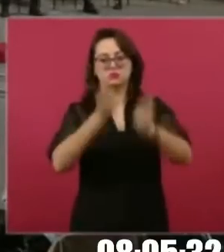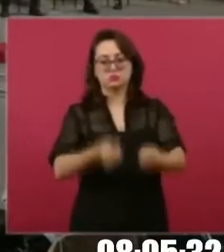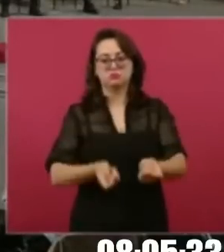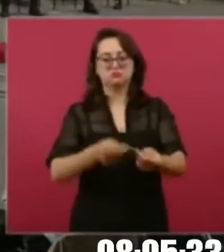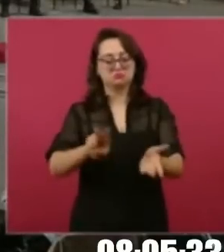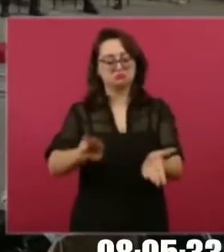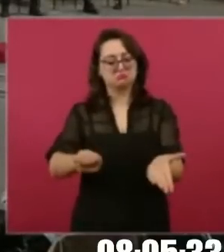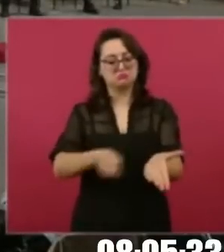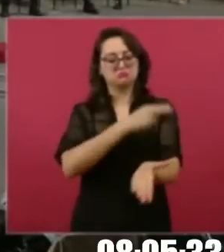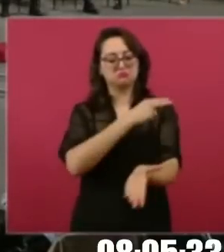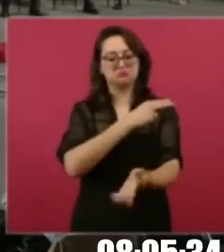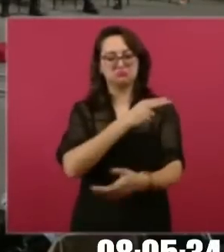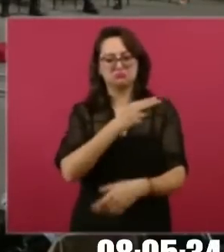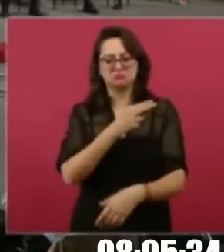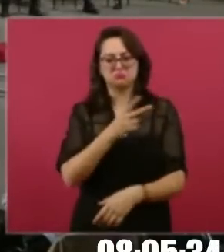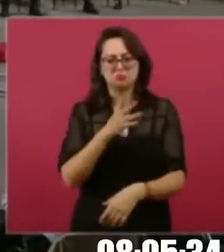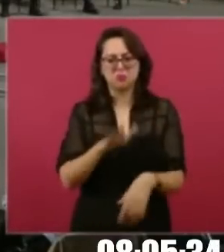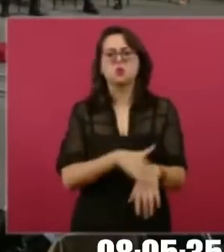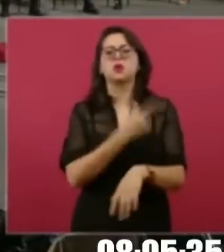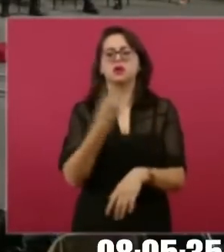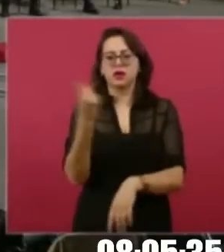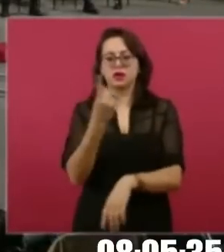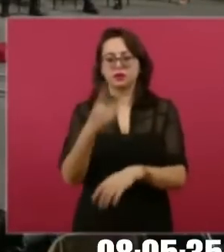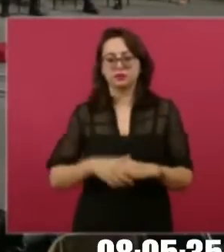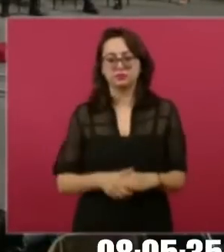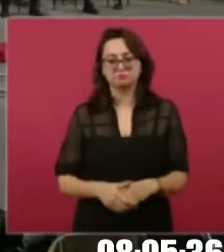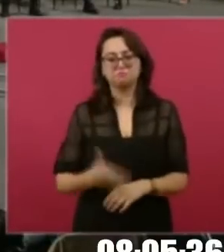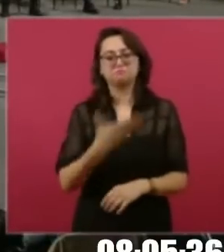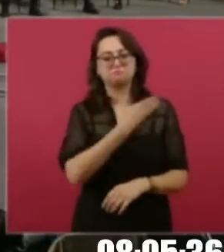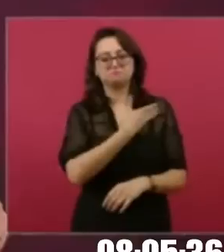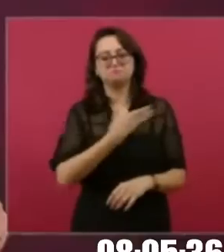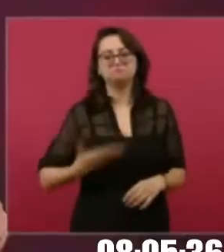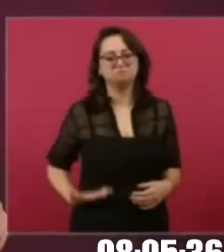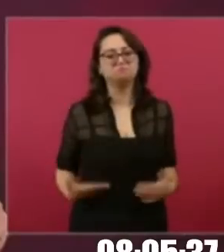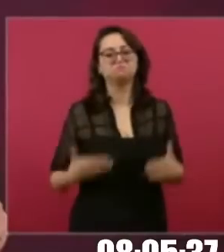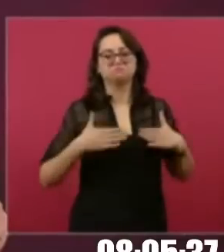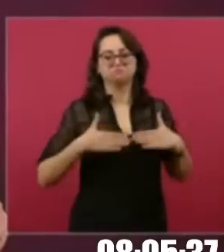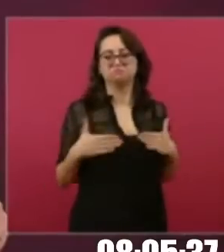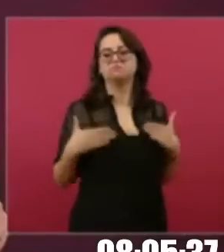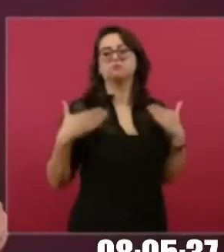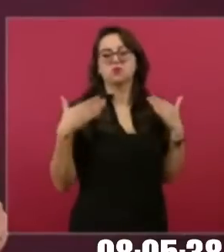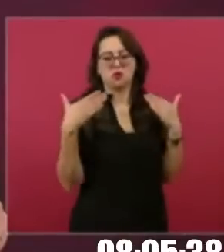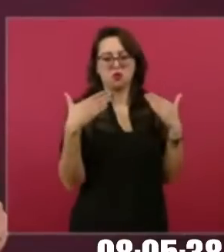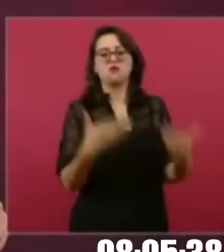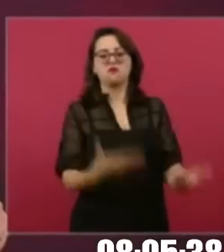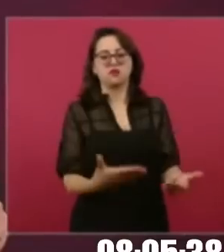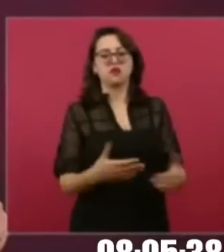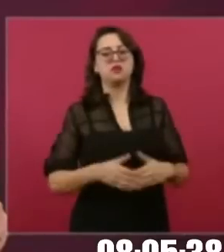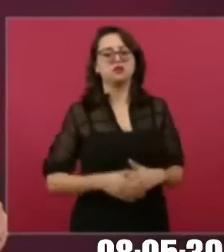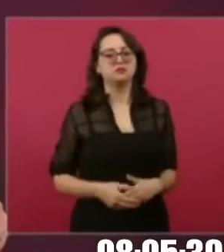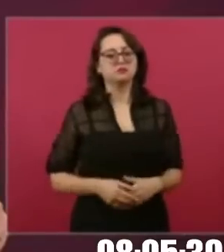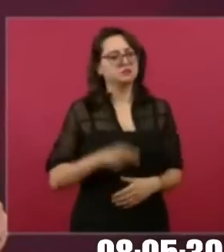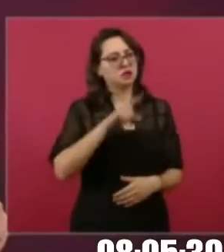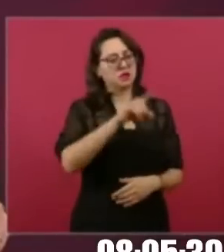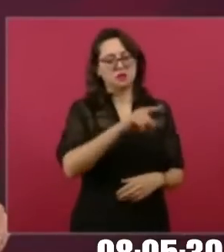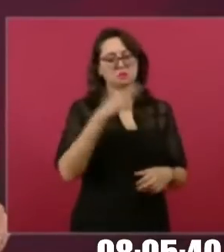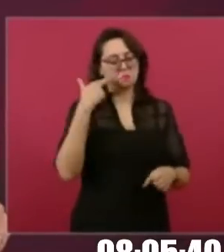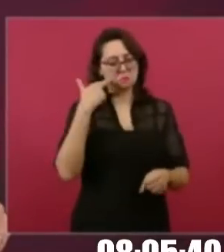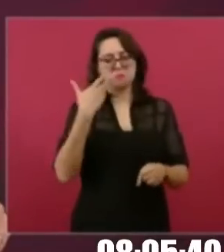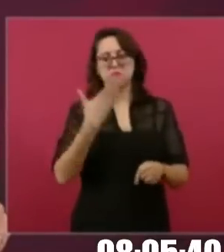garantía de tener un presidente al que le confiamos que este proyecto es para